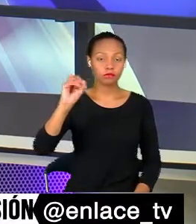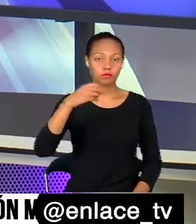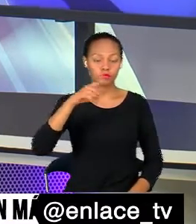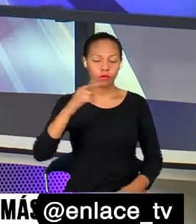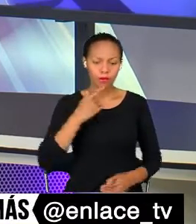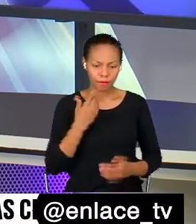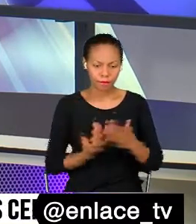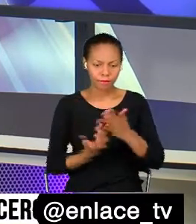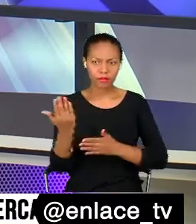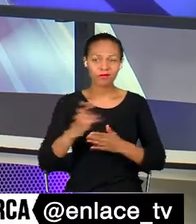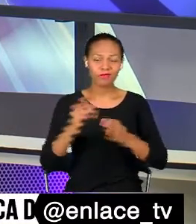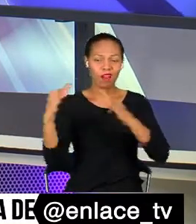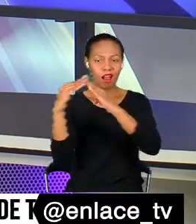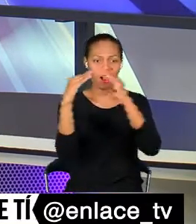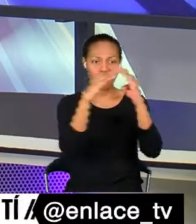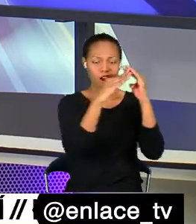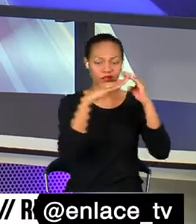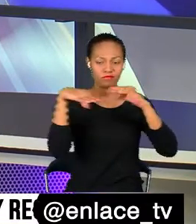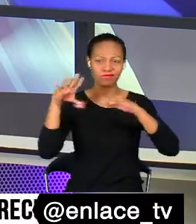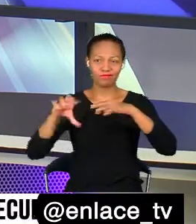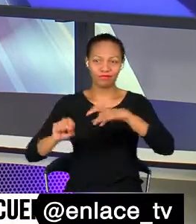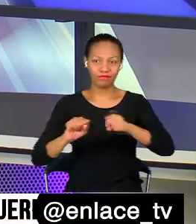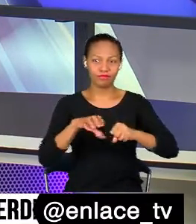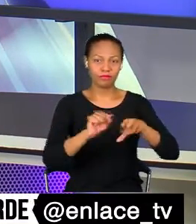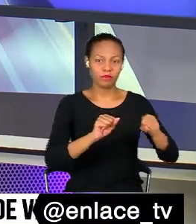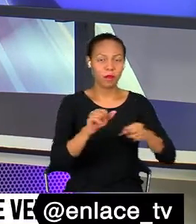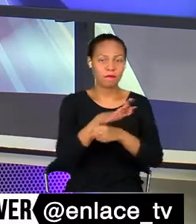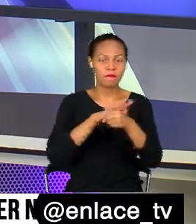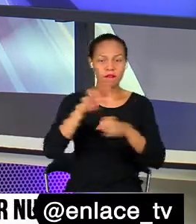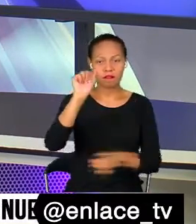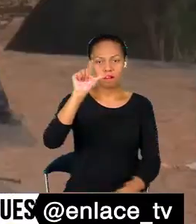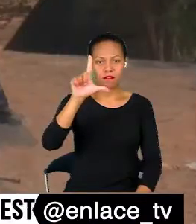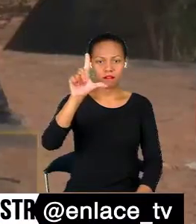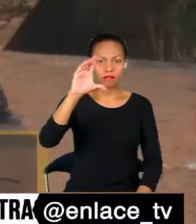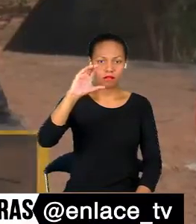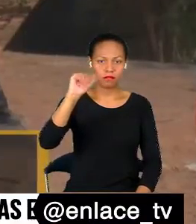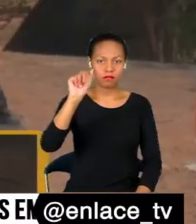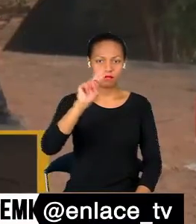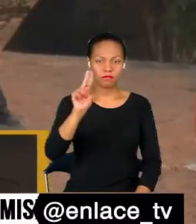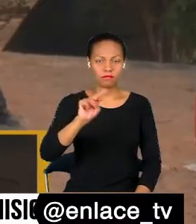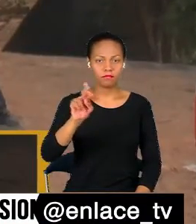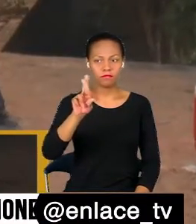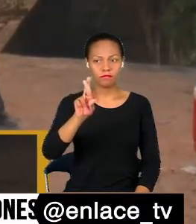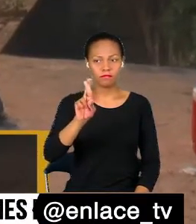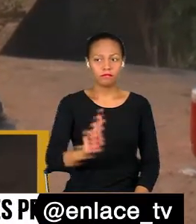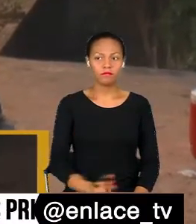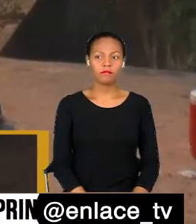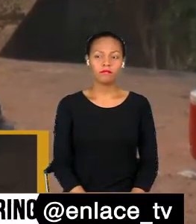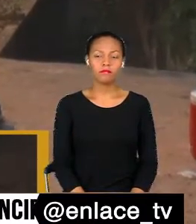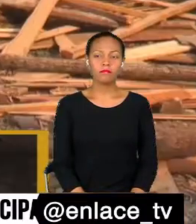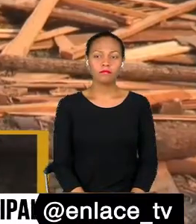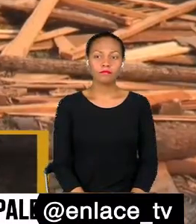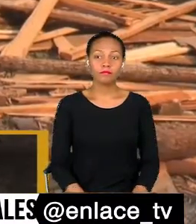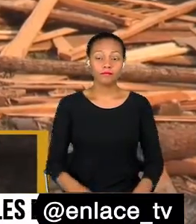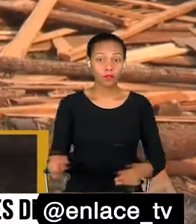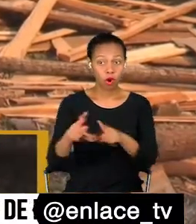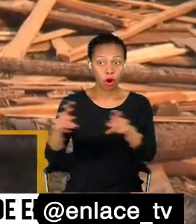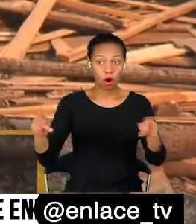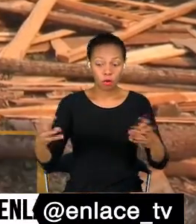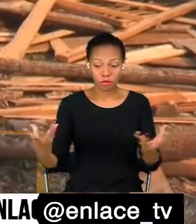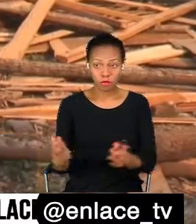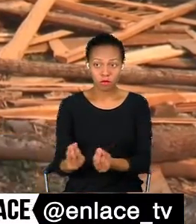de desalojo en la invasión del terreno ubicada en el barrio Alcázar. En este sector del barrio Alcázar, Comuna 5 de la ciudad, a un costado